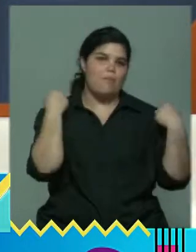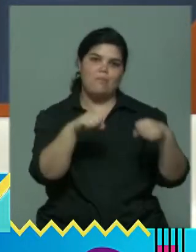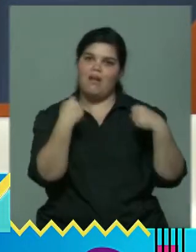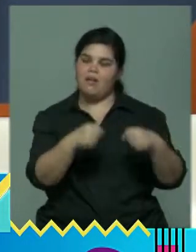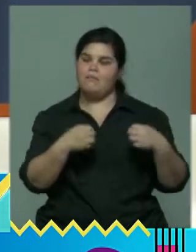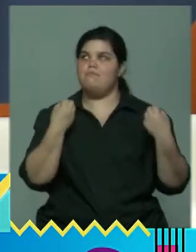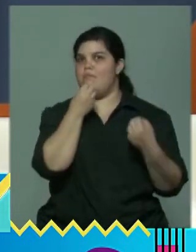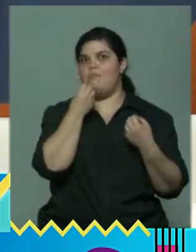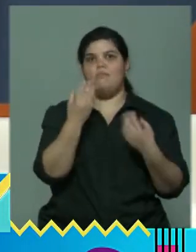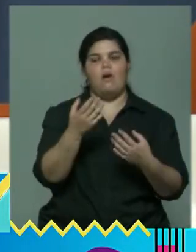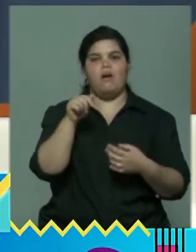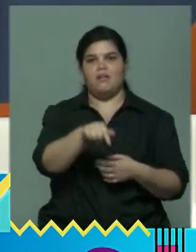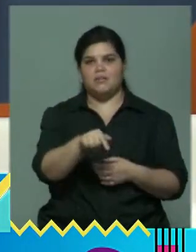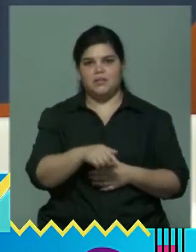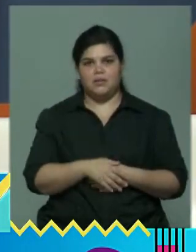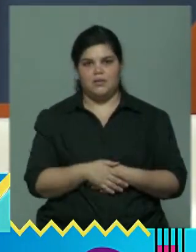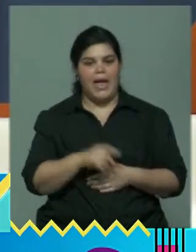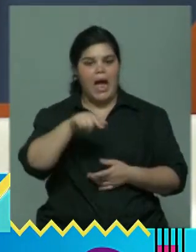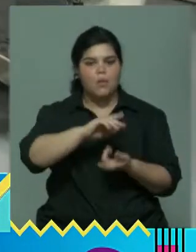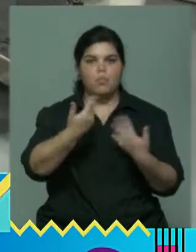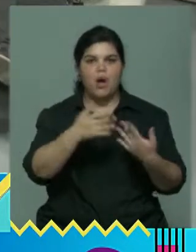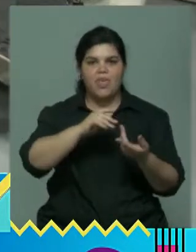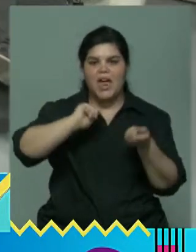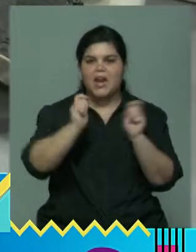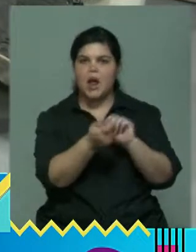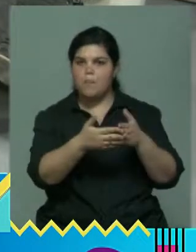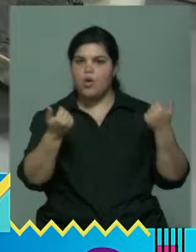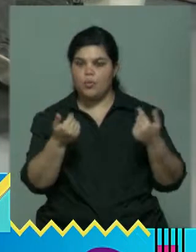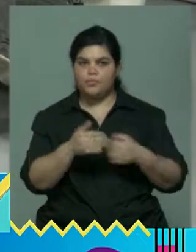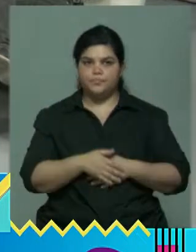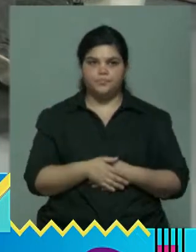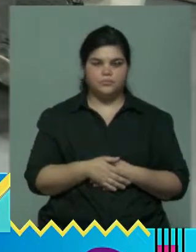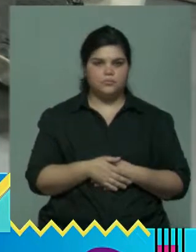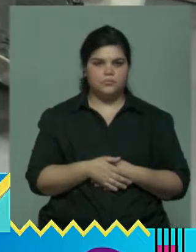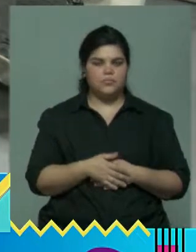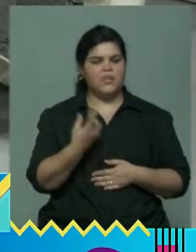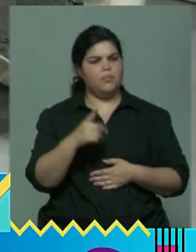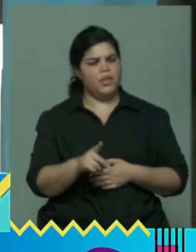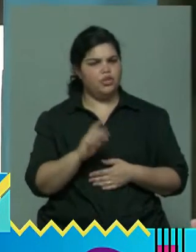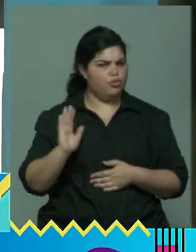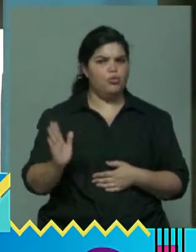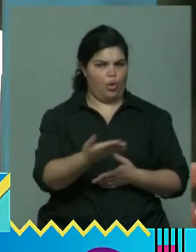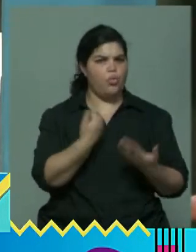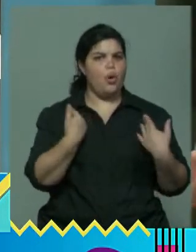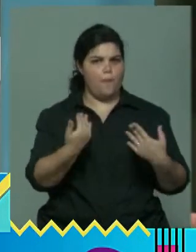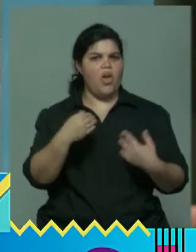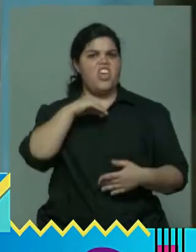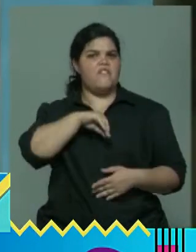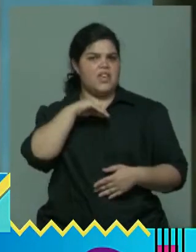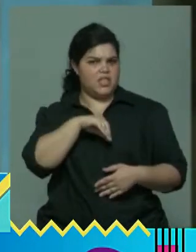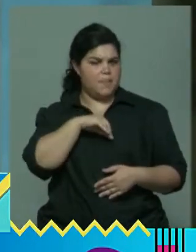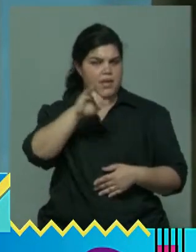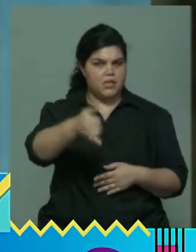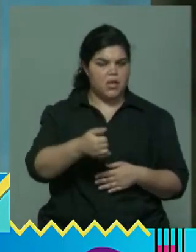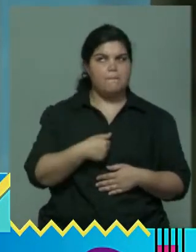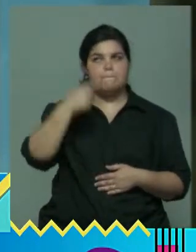generar muy grandes cambios en el cortísimo plazo. Me parece que el pensarse también como que nadie está exento de ser víctima. Creo que alguna vez, si uno se pone a pensar en